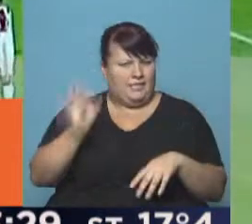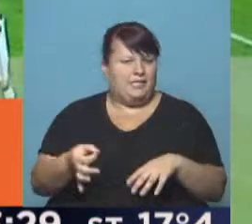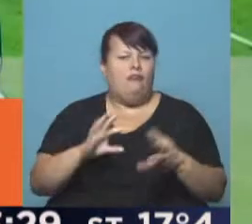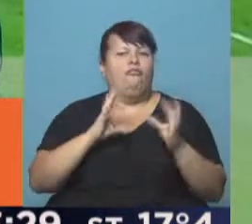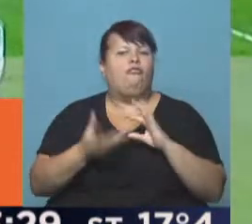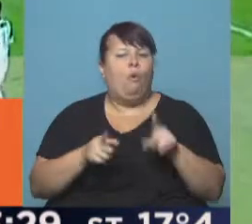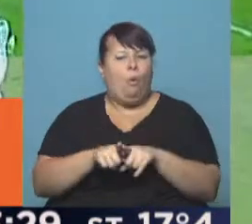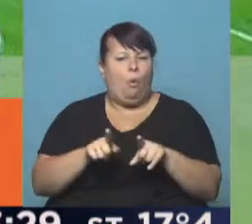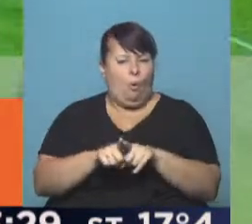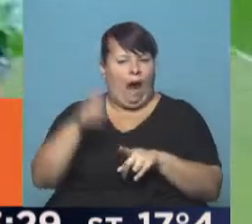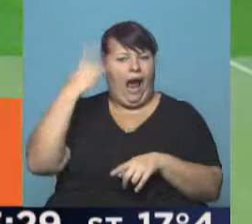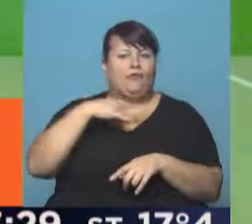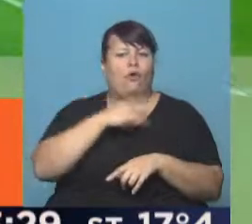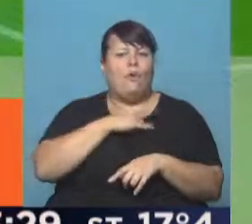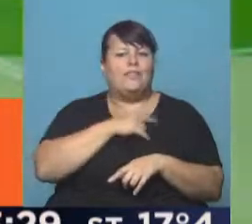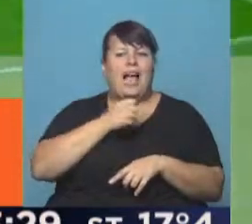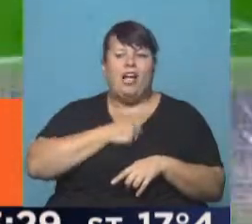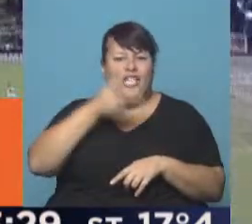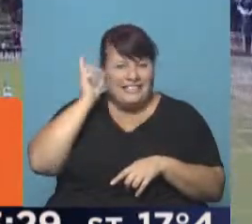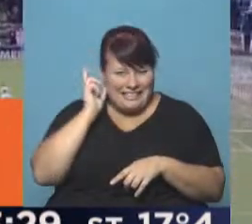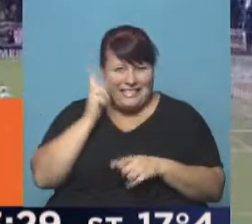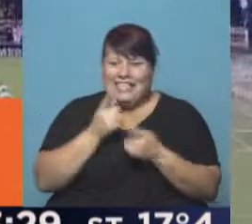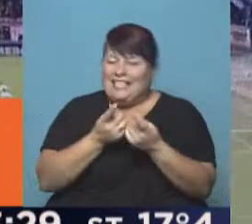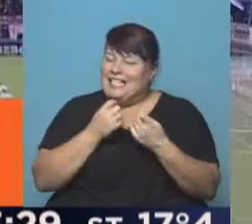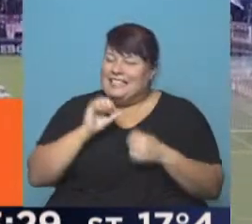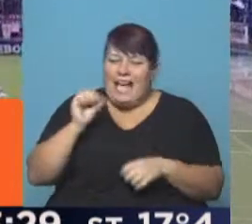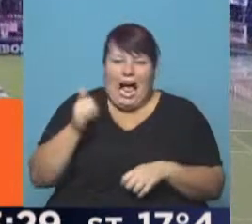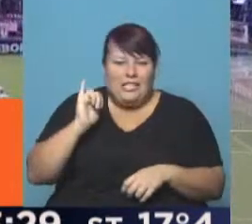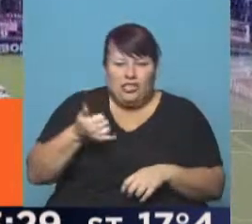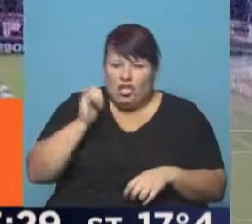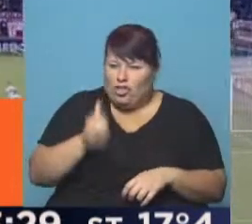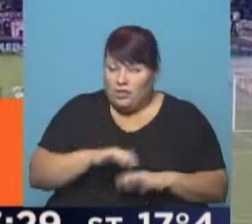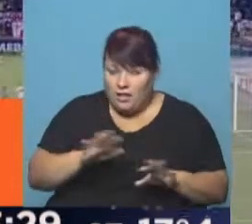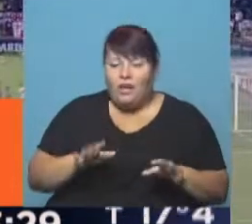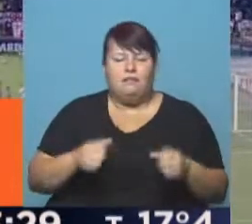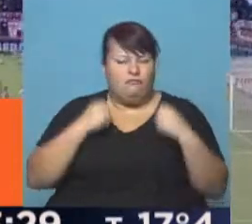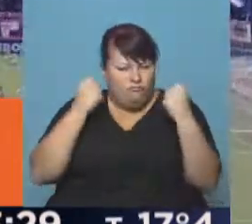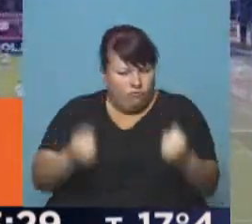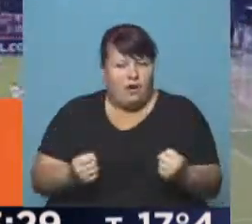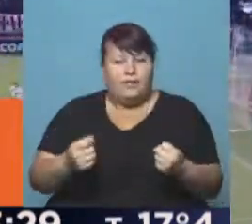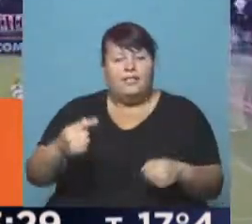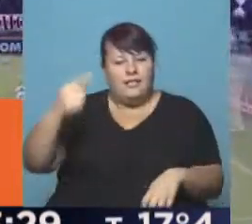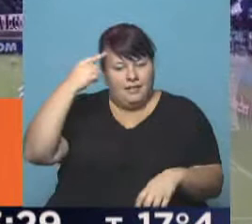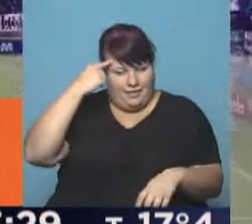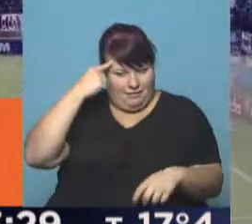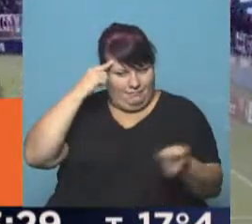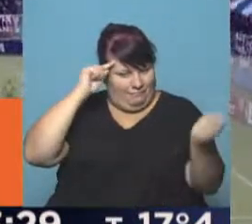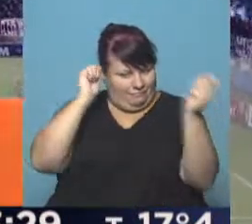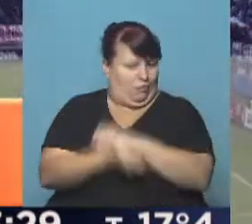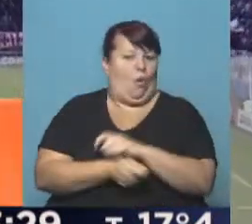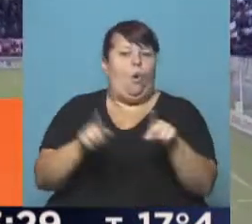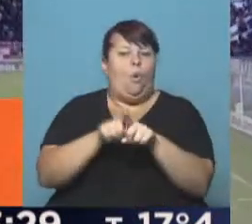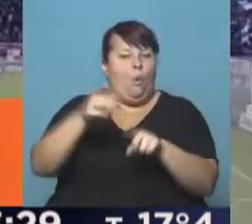como ante la universidad católica de chile cuando necesitaba ganar o ganar la cabeza otra vez como en el